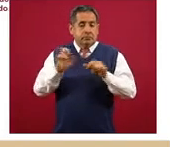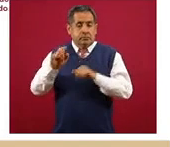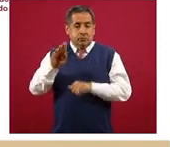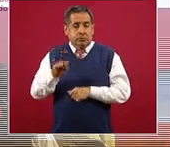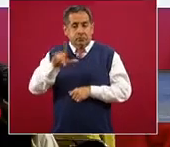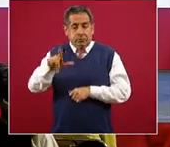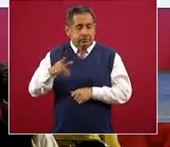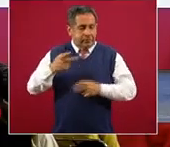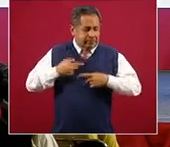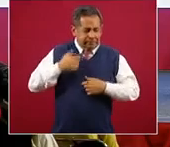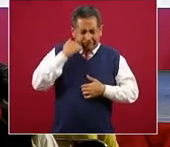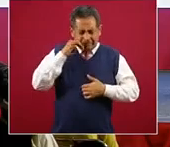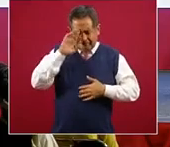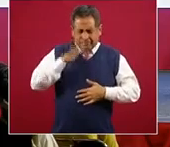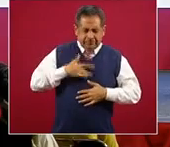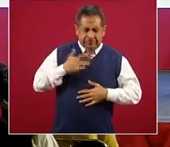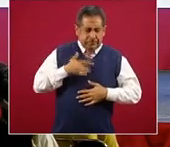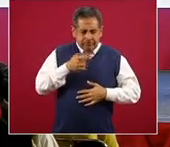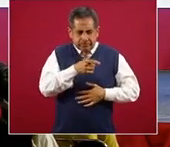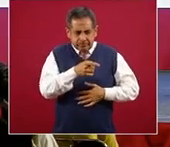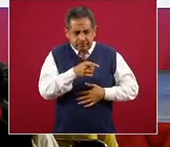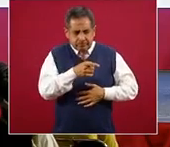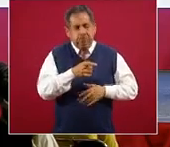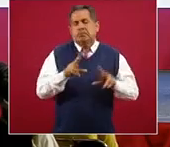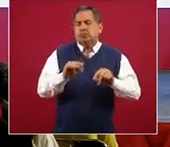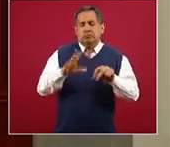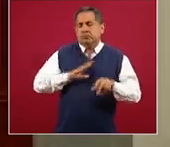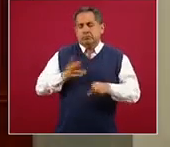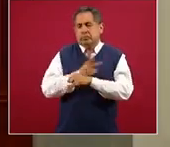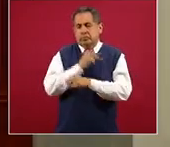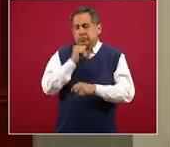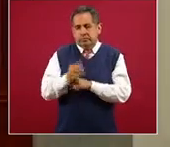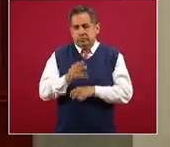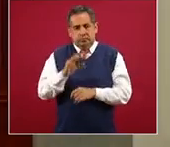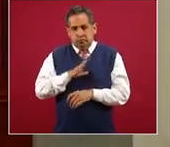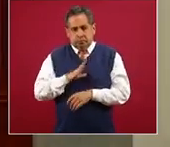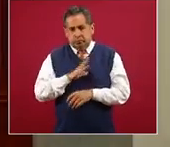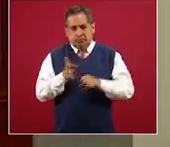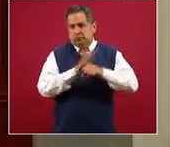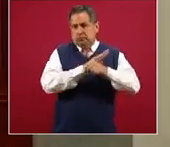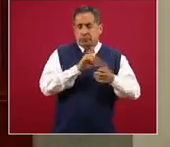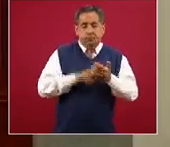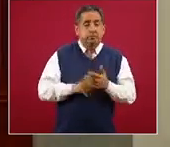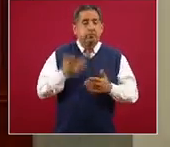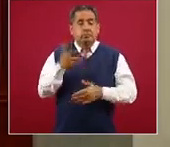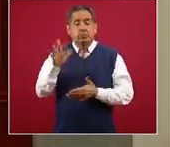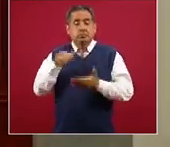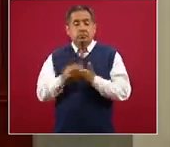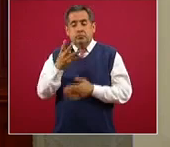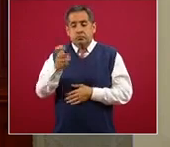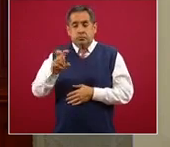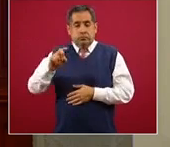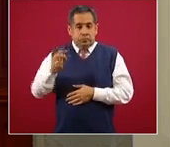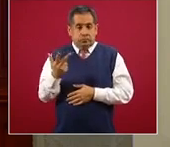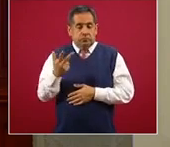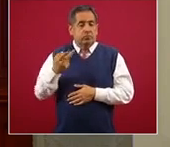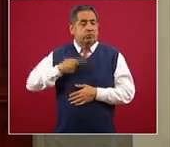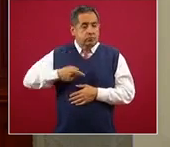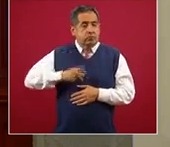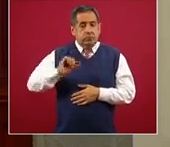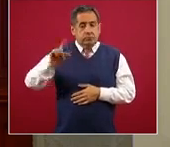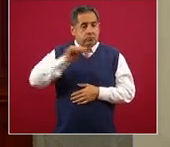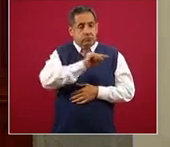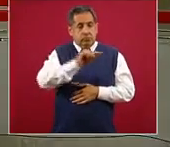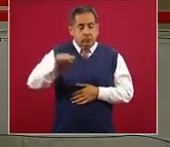167.797 que presentaban signos y síntomas fueron negativos a la prueba, y tenemos 10.438 profesionales, de los